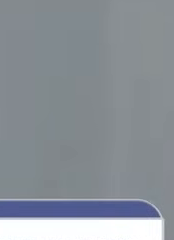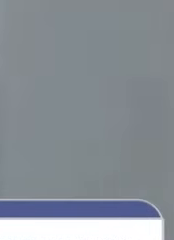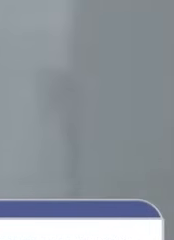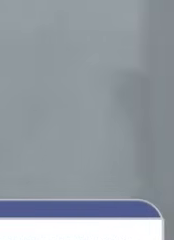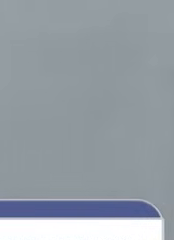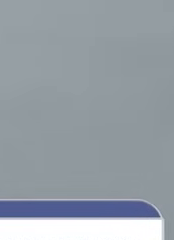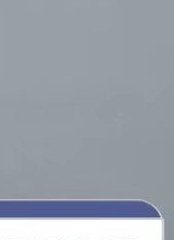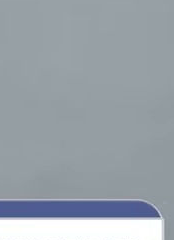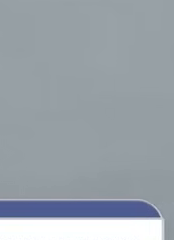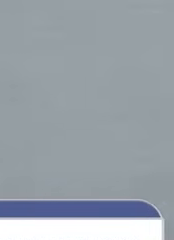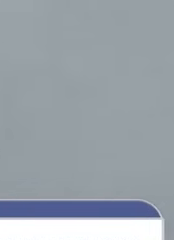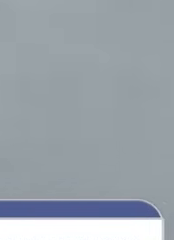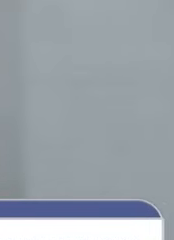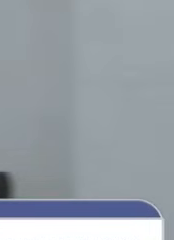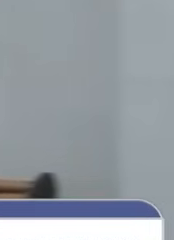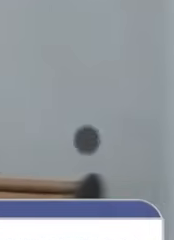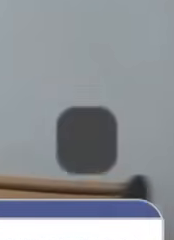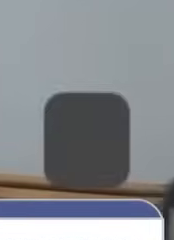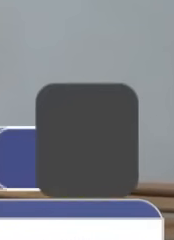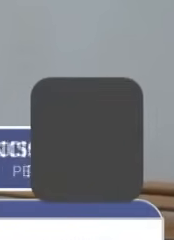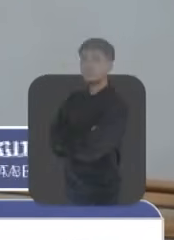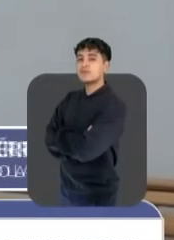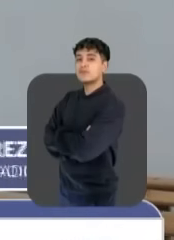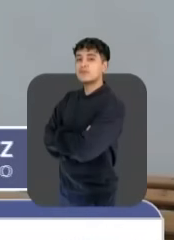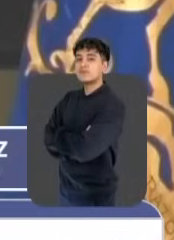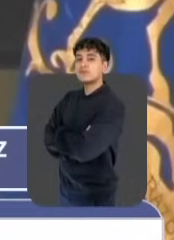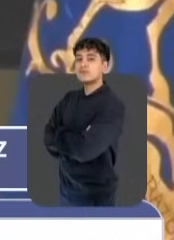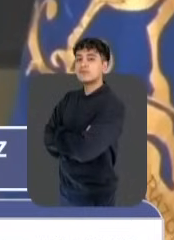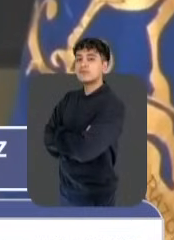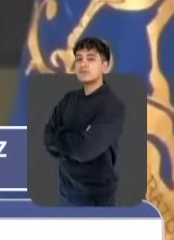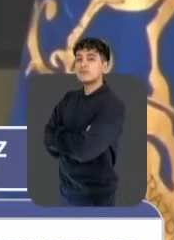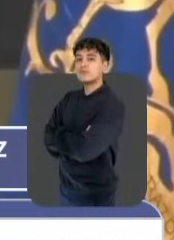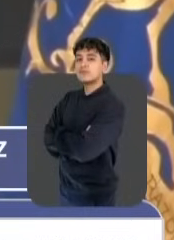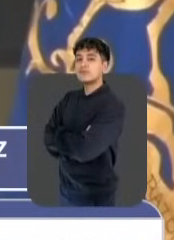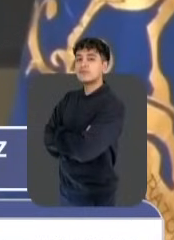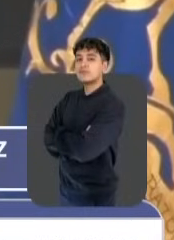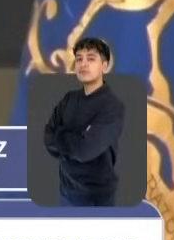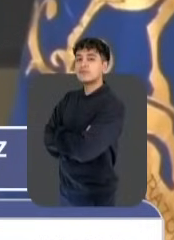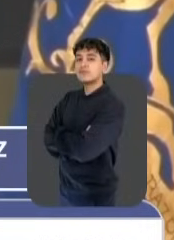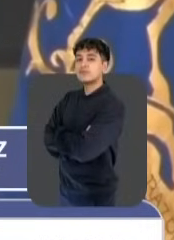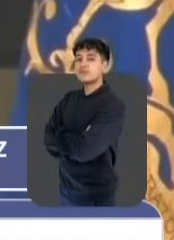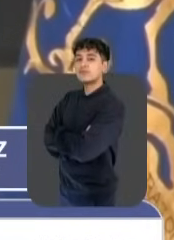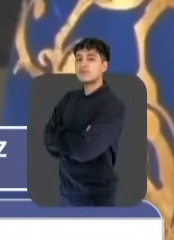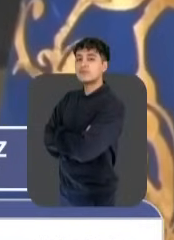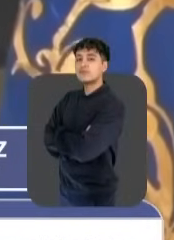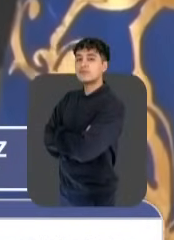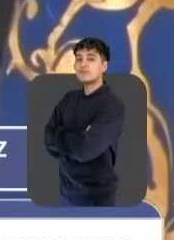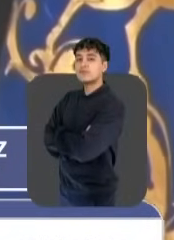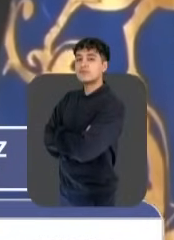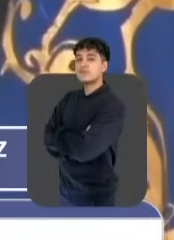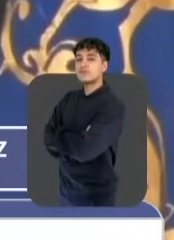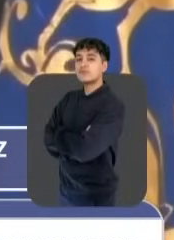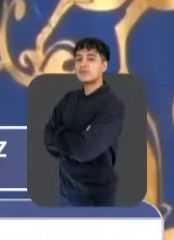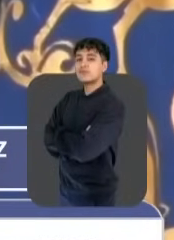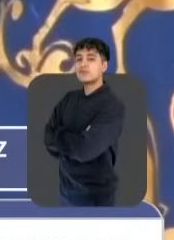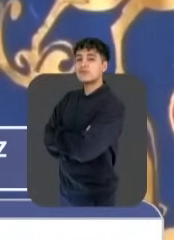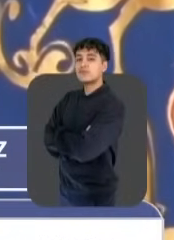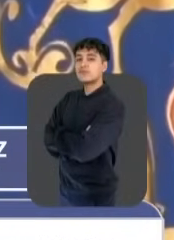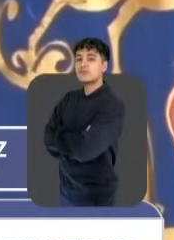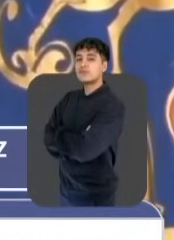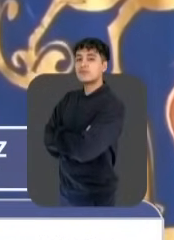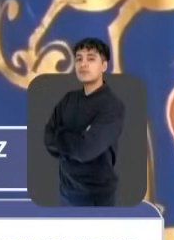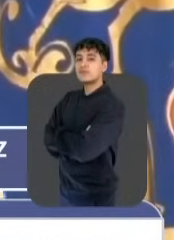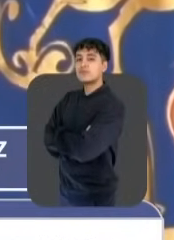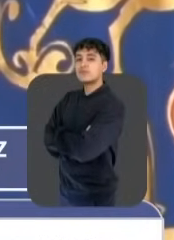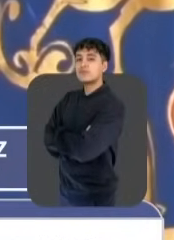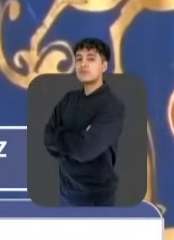Este movimiento de piezas provocó molestia en sectores de la oposición, considerando que Uriarte se volvió un elemento clave en la